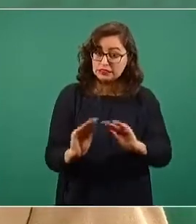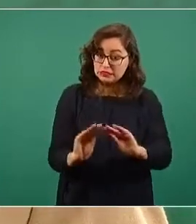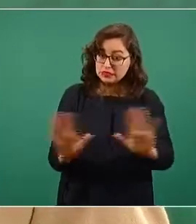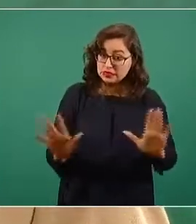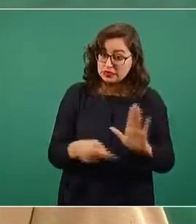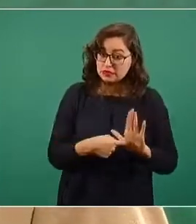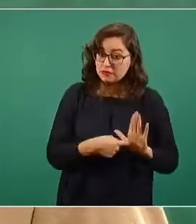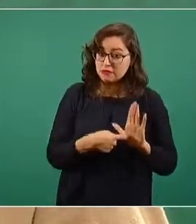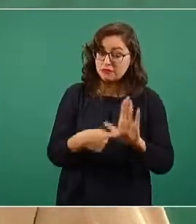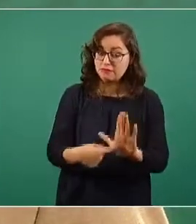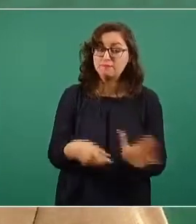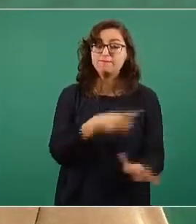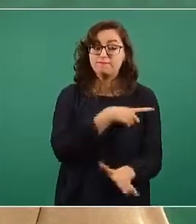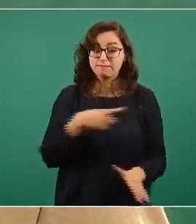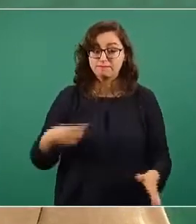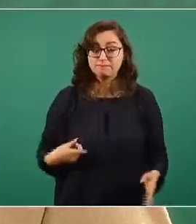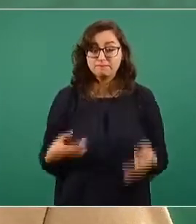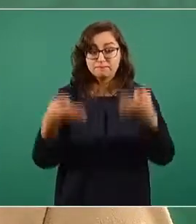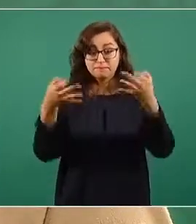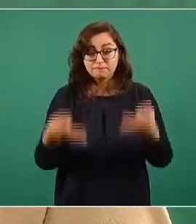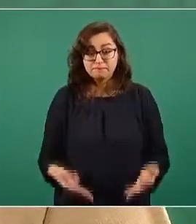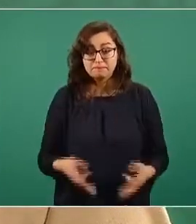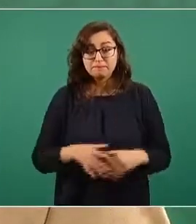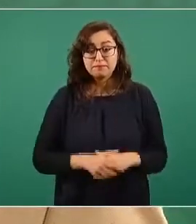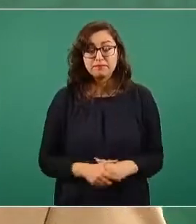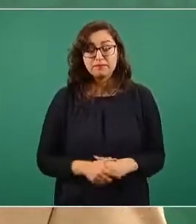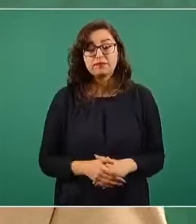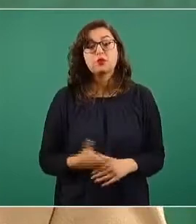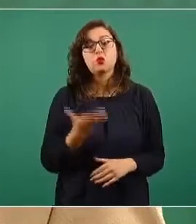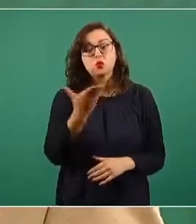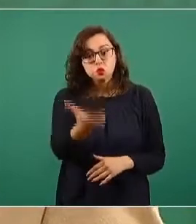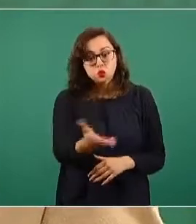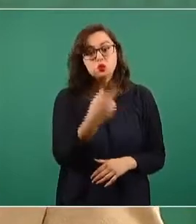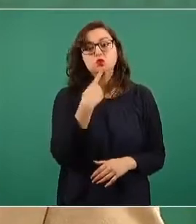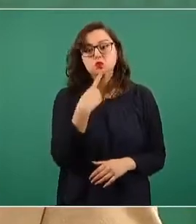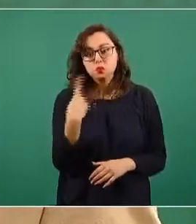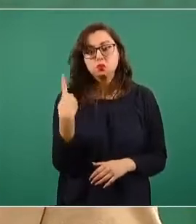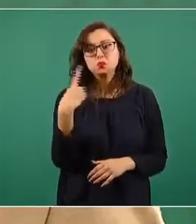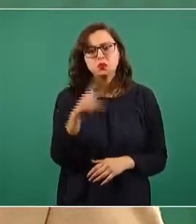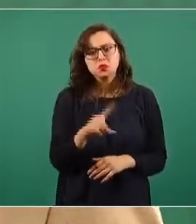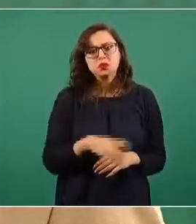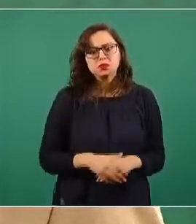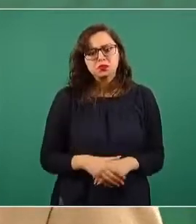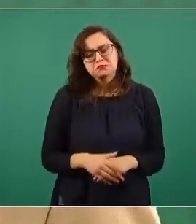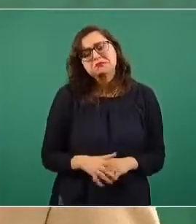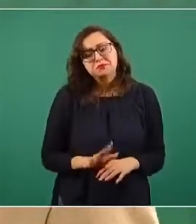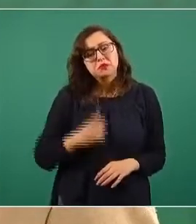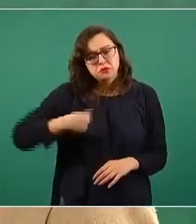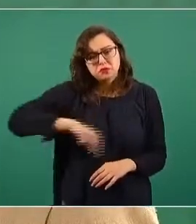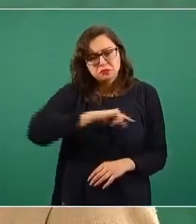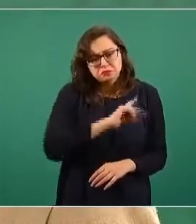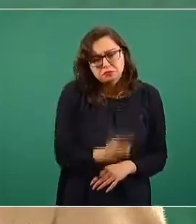como deben hacerse. Esta es una denuncia tuya, vamos a ver qué pasó.